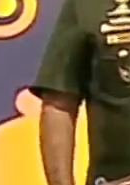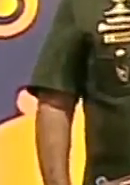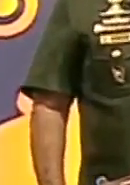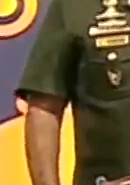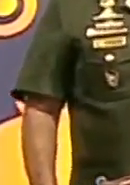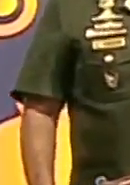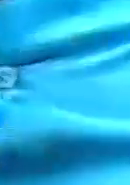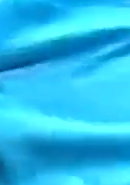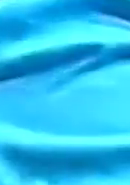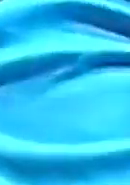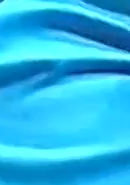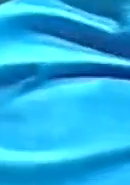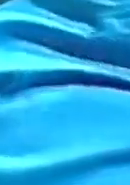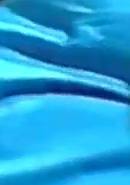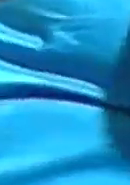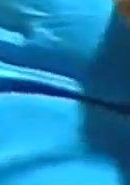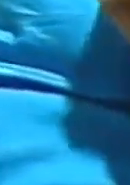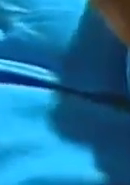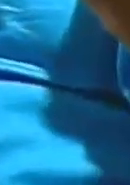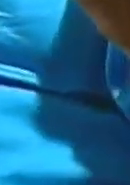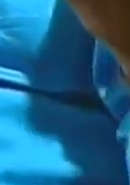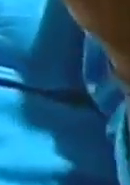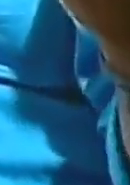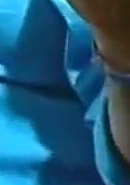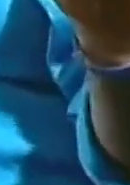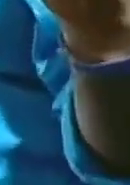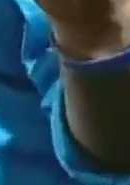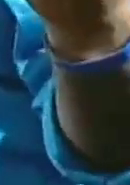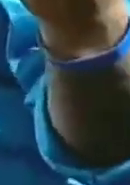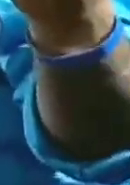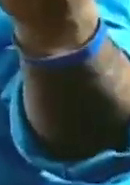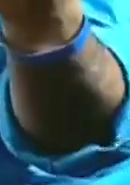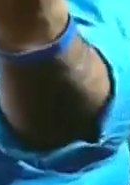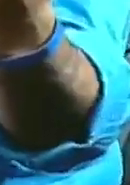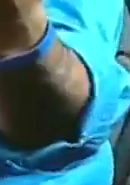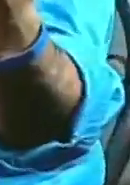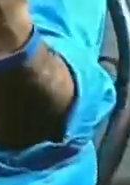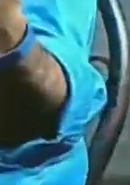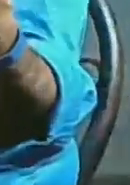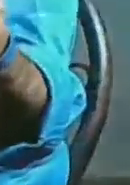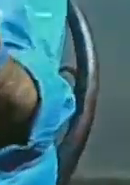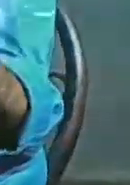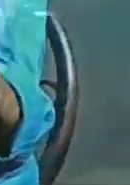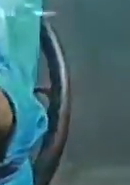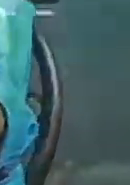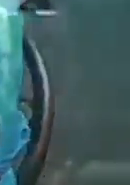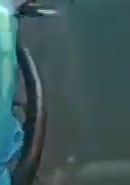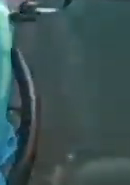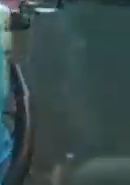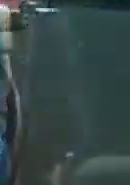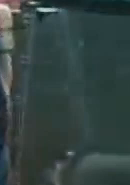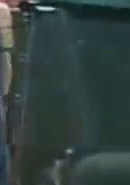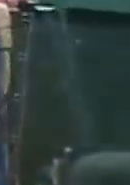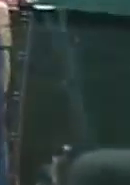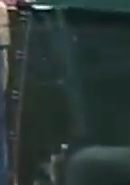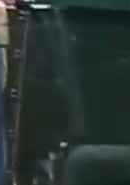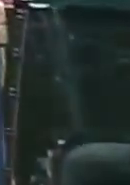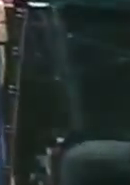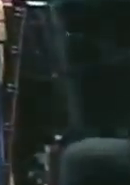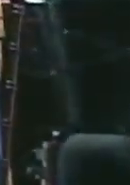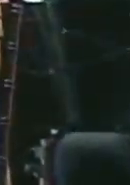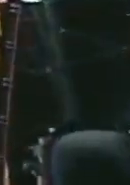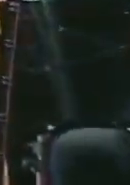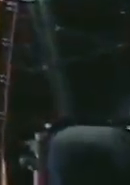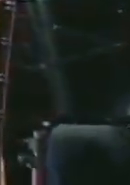de labor, llanto, júbilo y sudor de esta tierra y de su gente, se